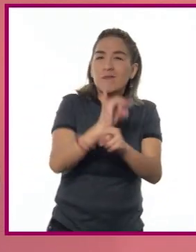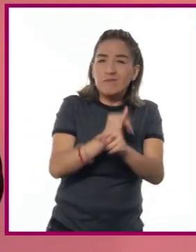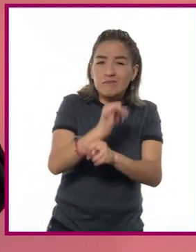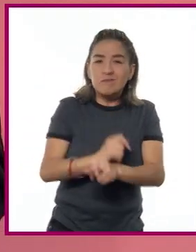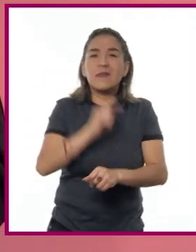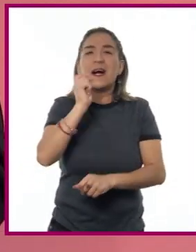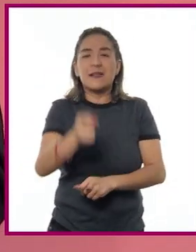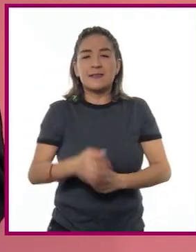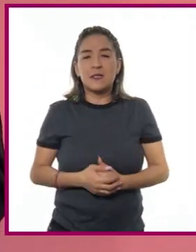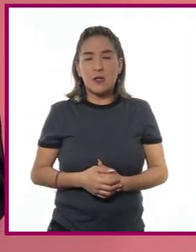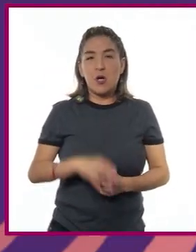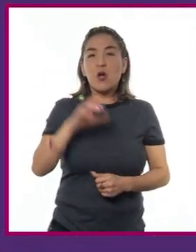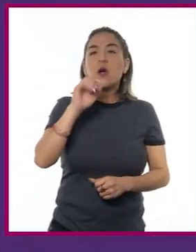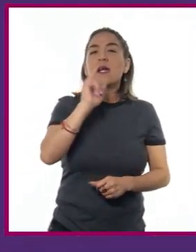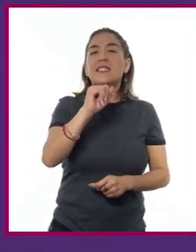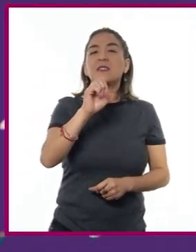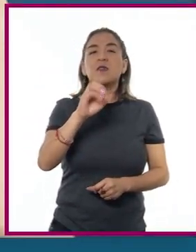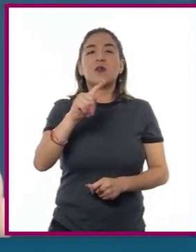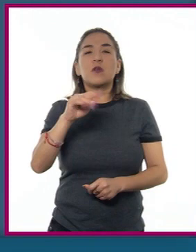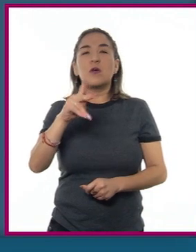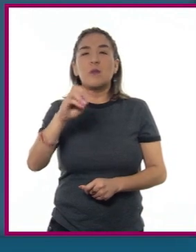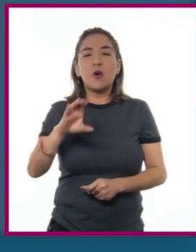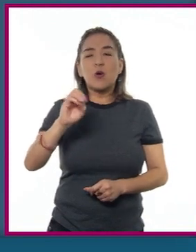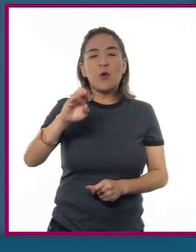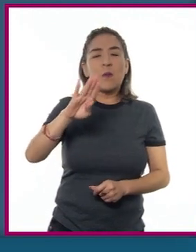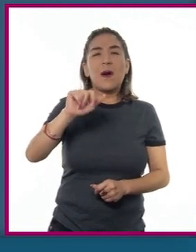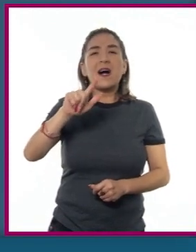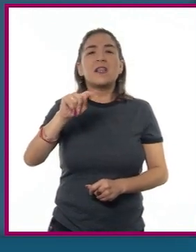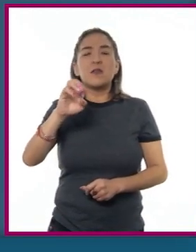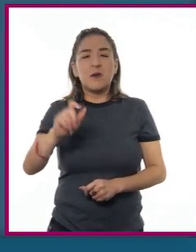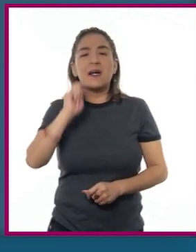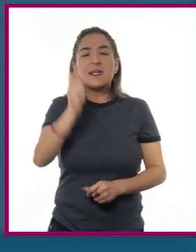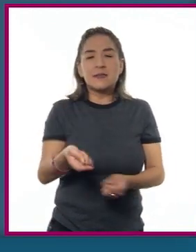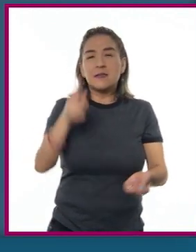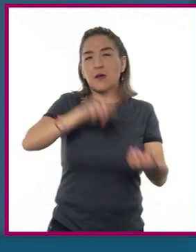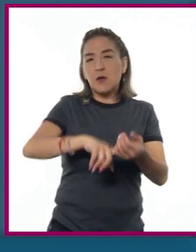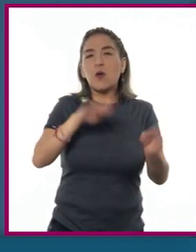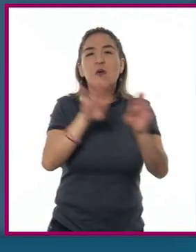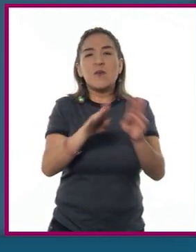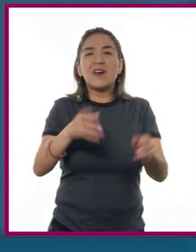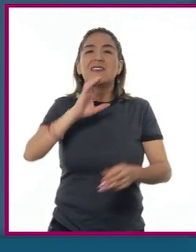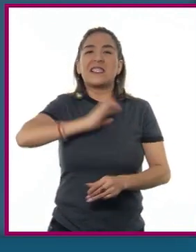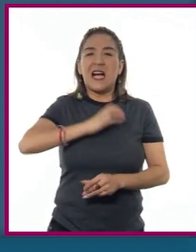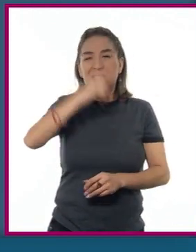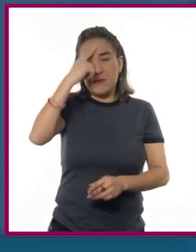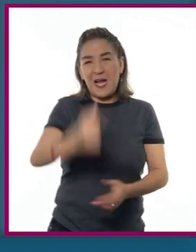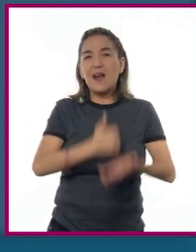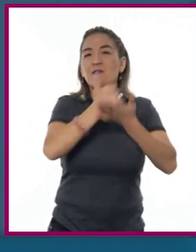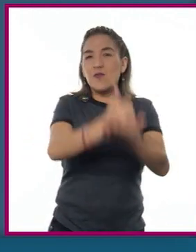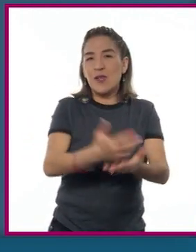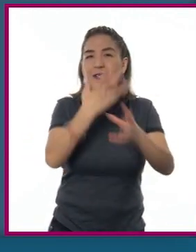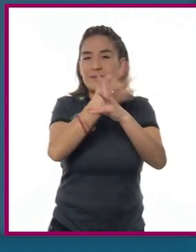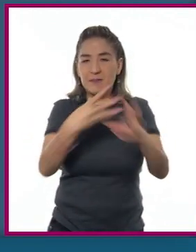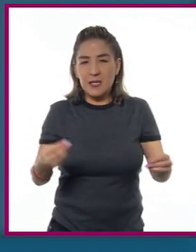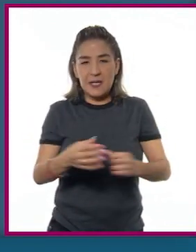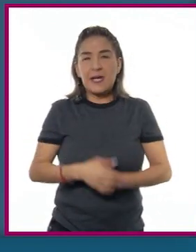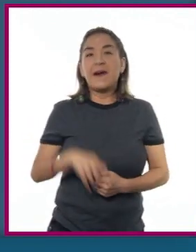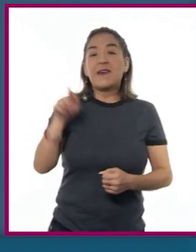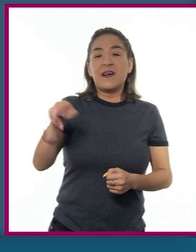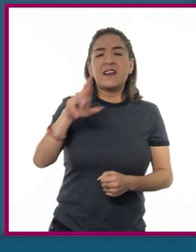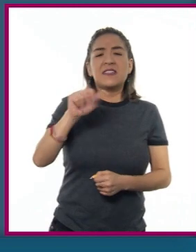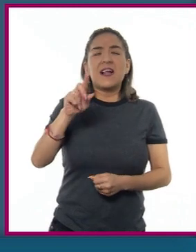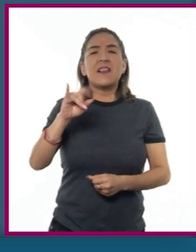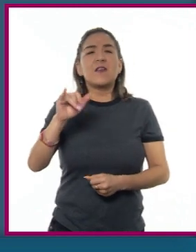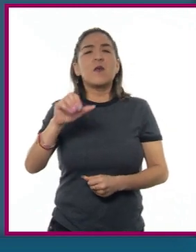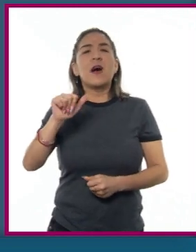Los isótopos de cobalto se usan en medicina nuclear para detener la propagación del cáncer. Los isótopos radioactivos